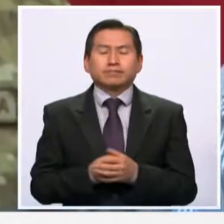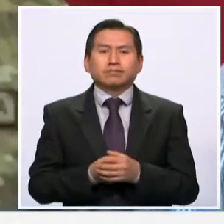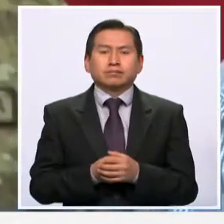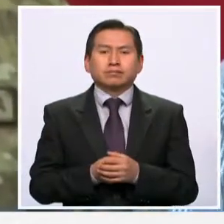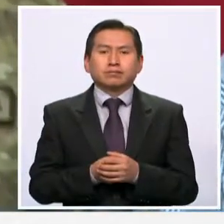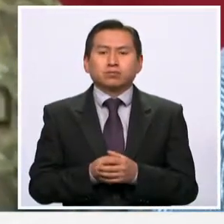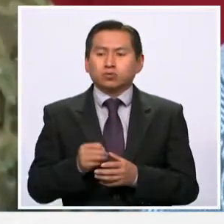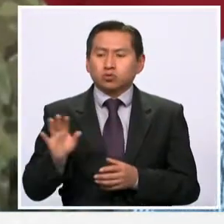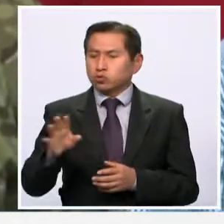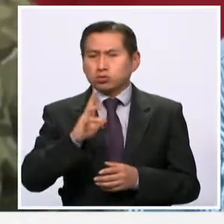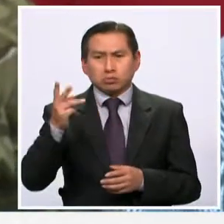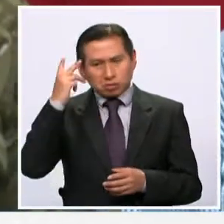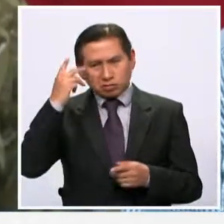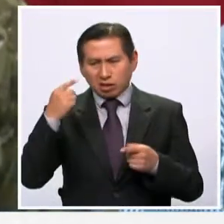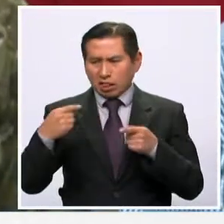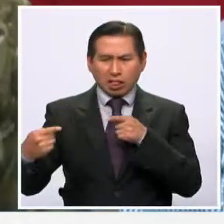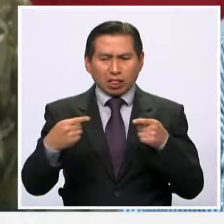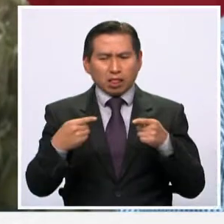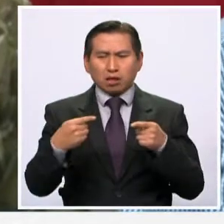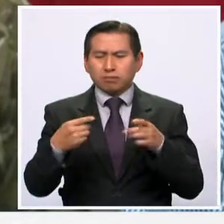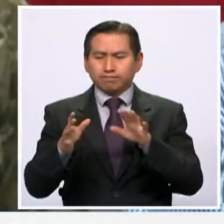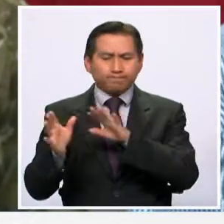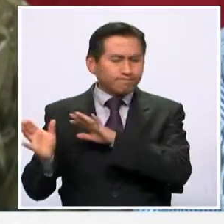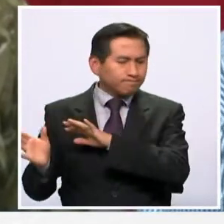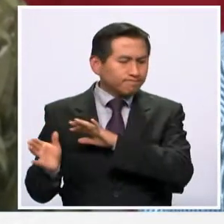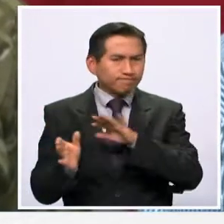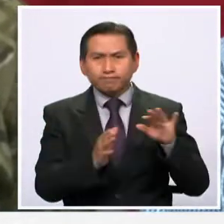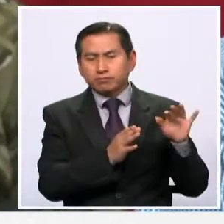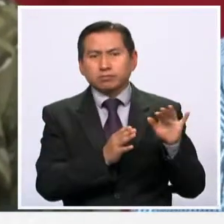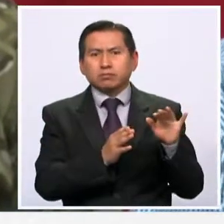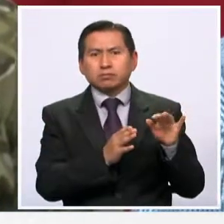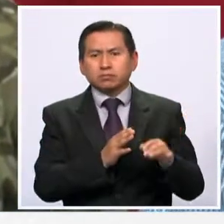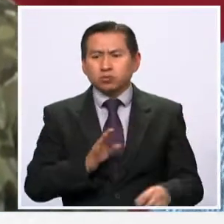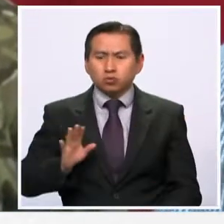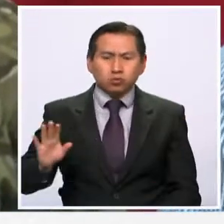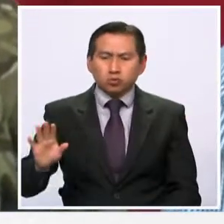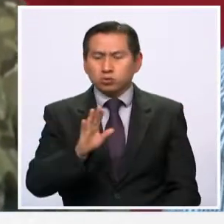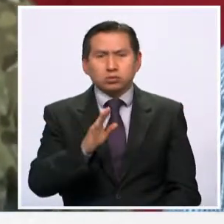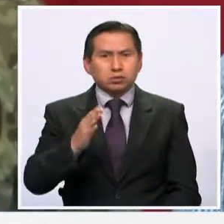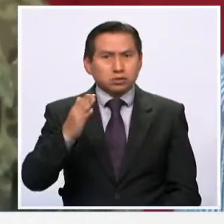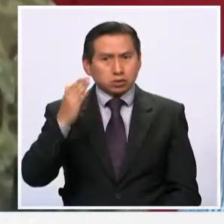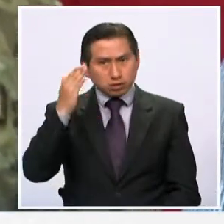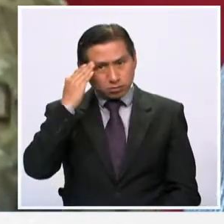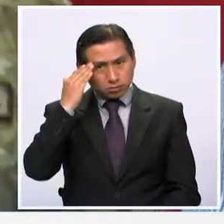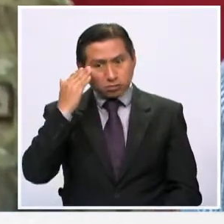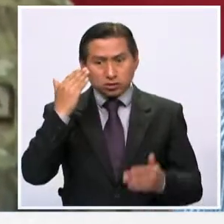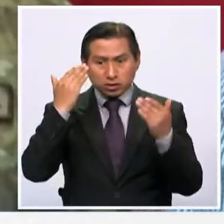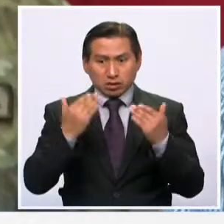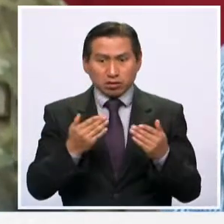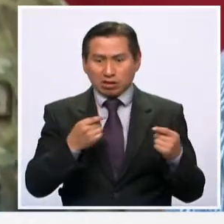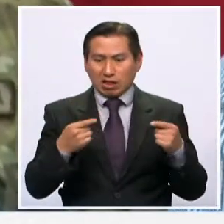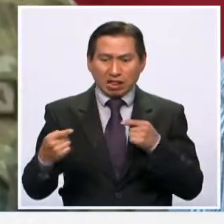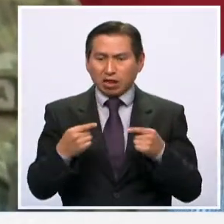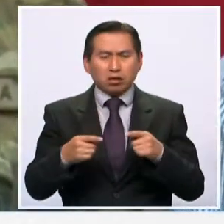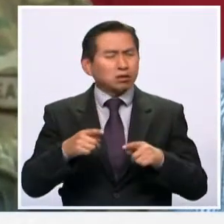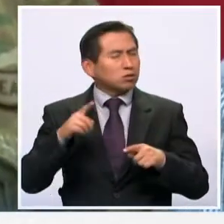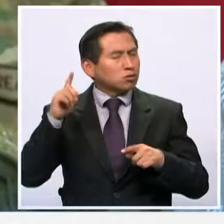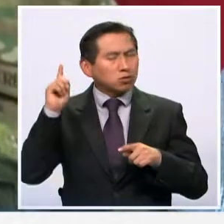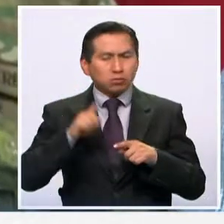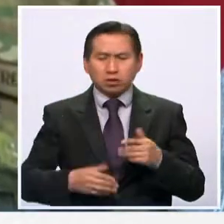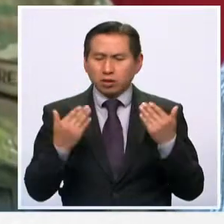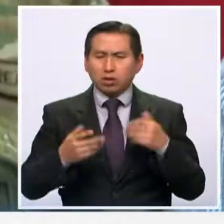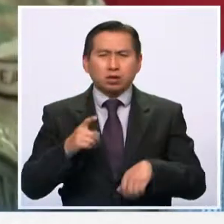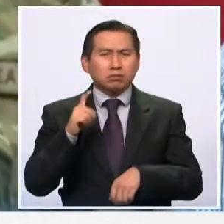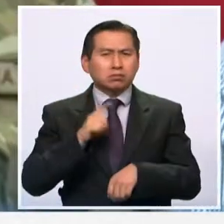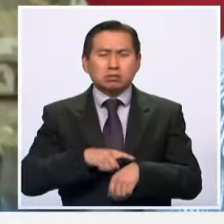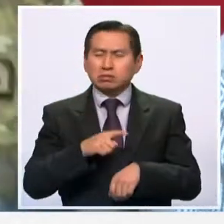Dejaron las diferencias políticas para saber que ya no pueden haber diferencias en este momento tan